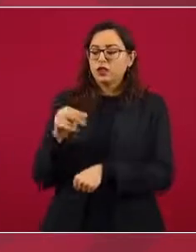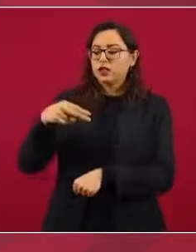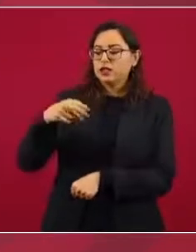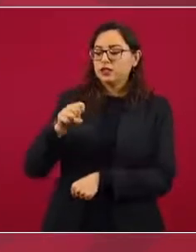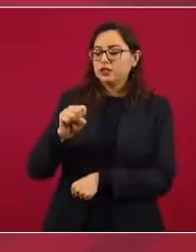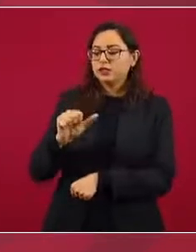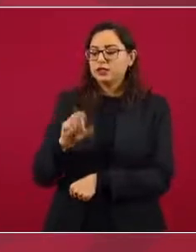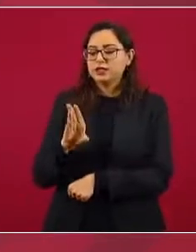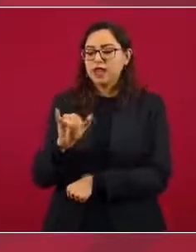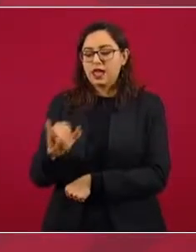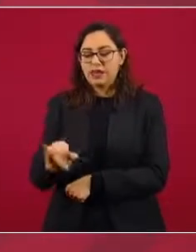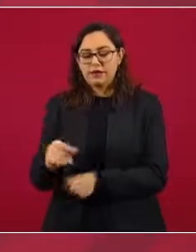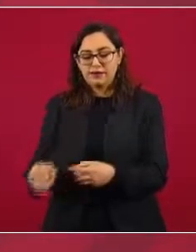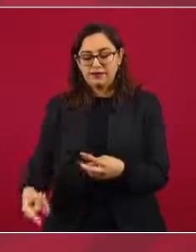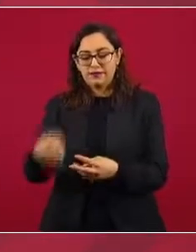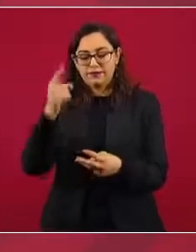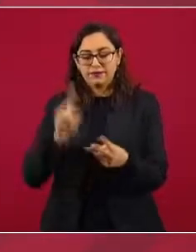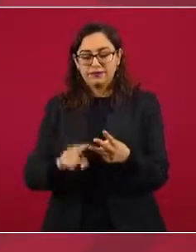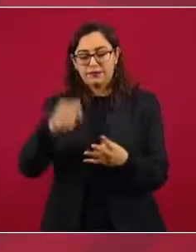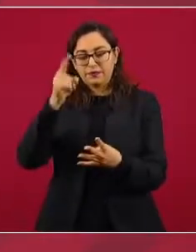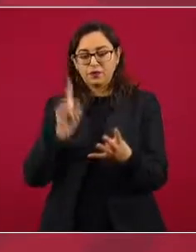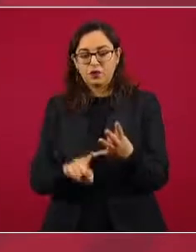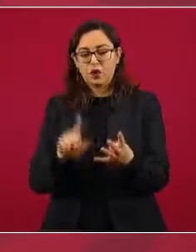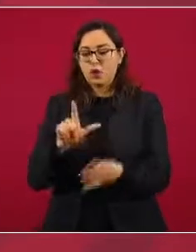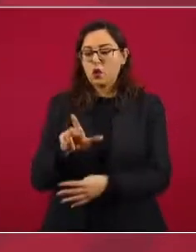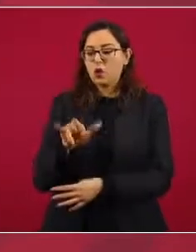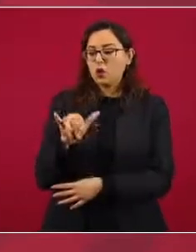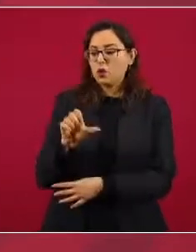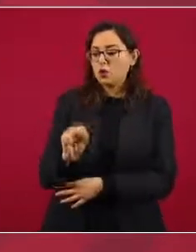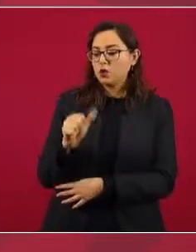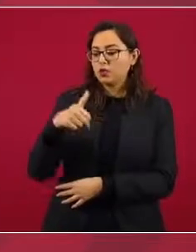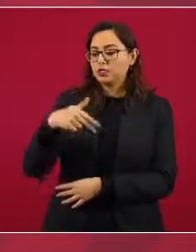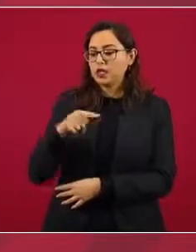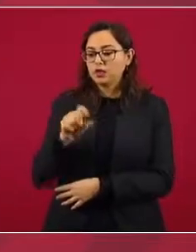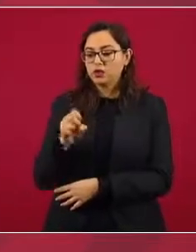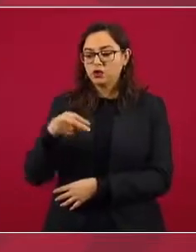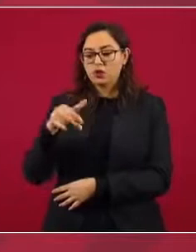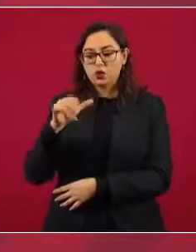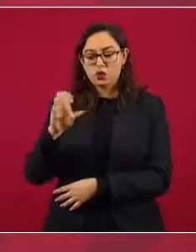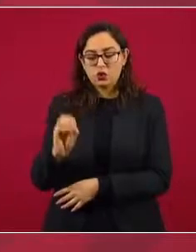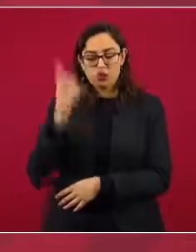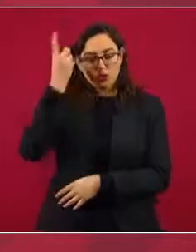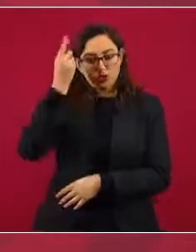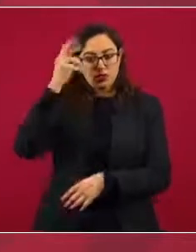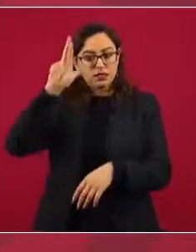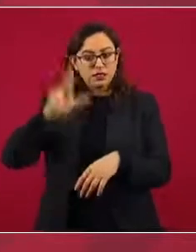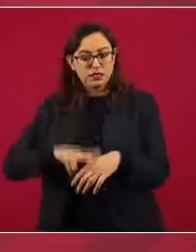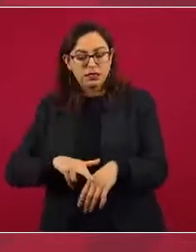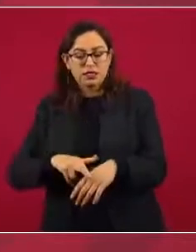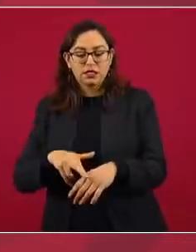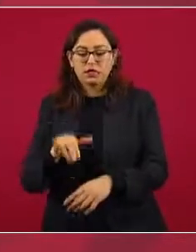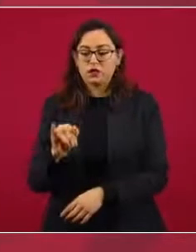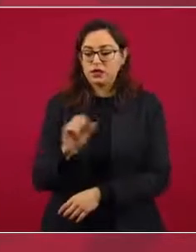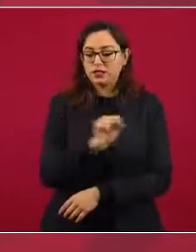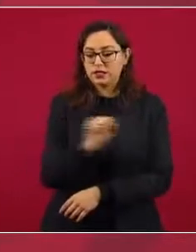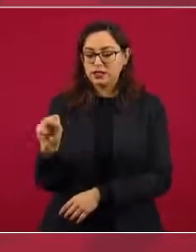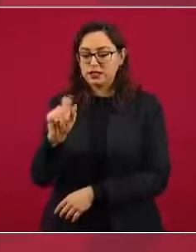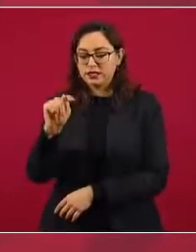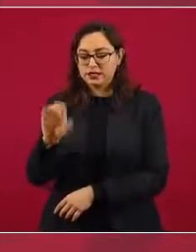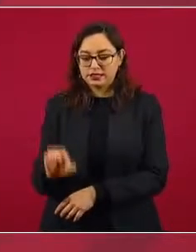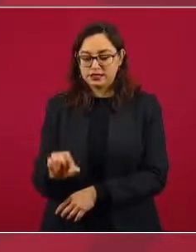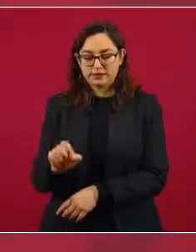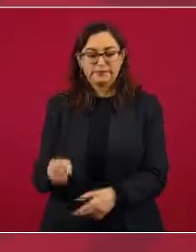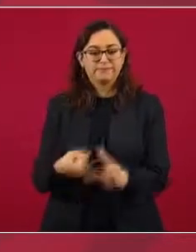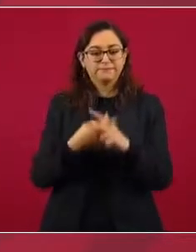y Luis Antonio Ramírez Pineda, que es el director del ISSSTE. Están aquí con nosotros. De modo que